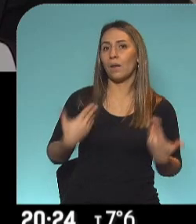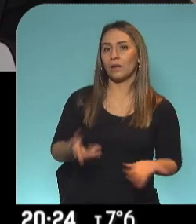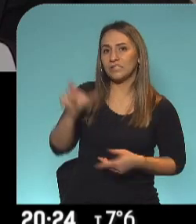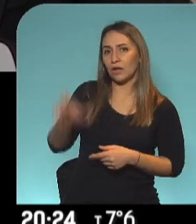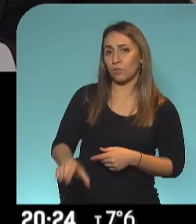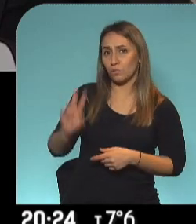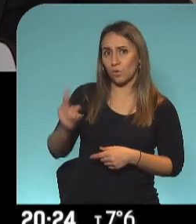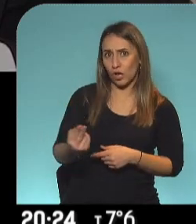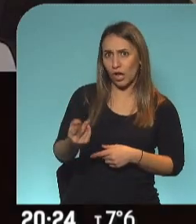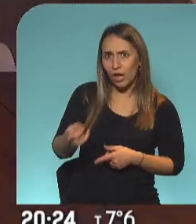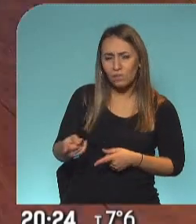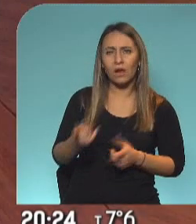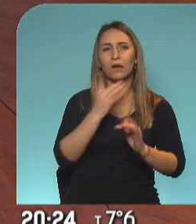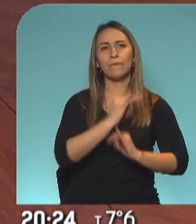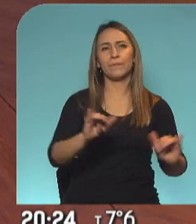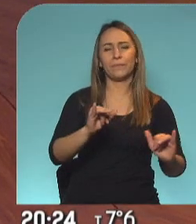distinta la situación.